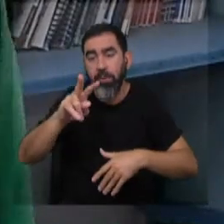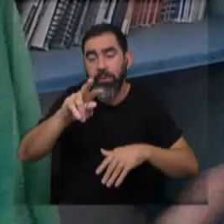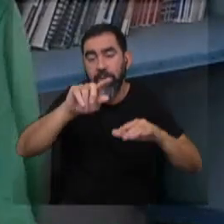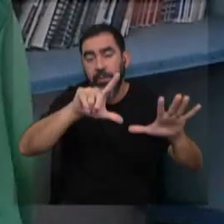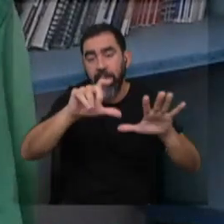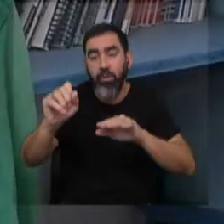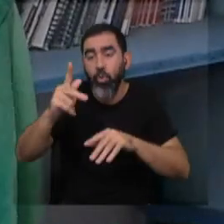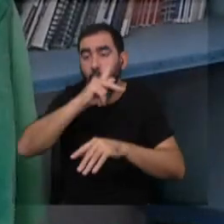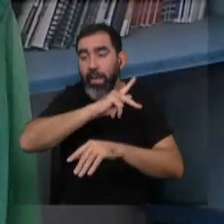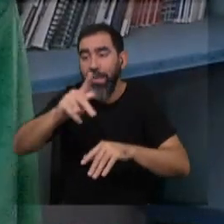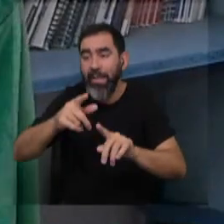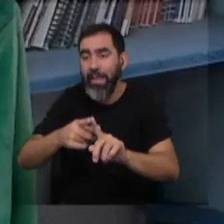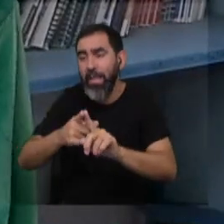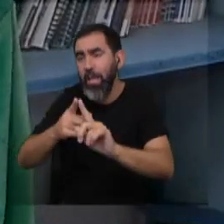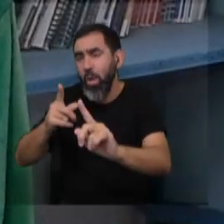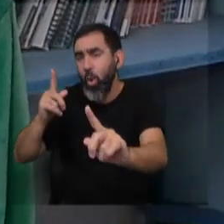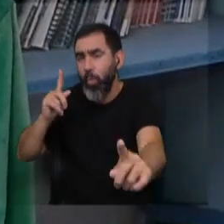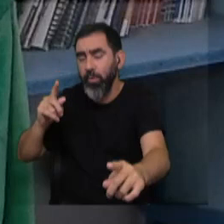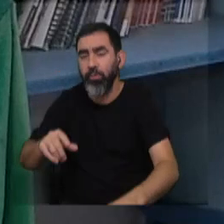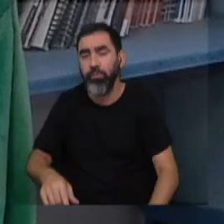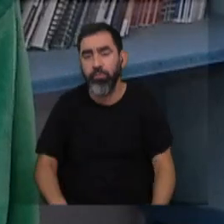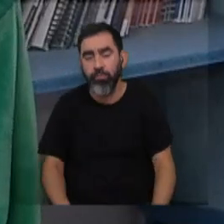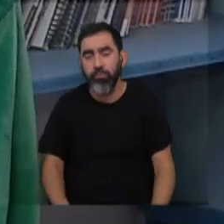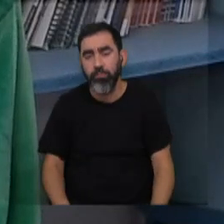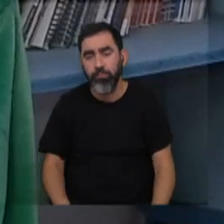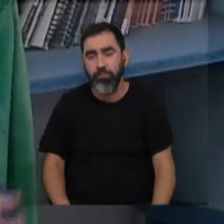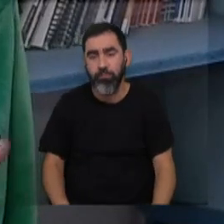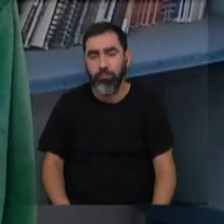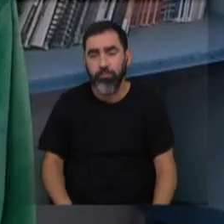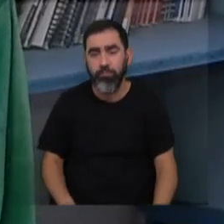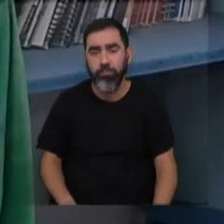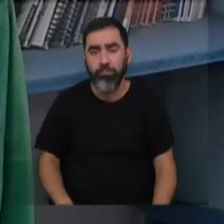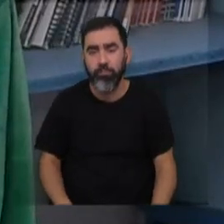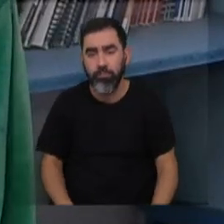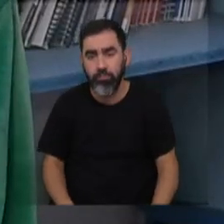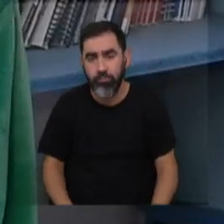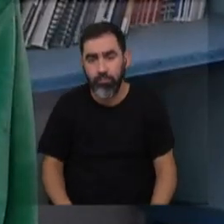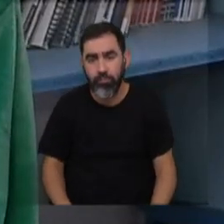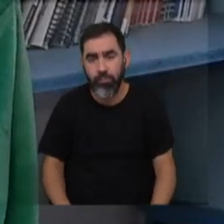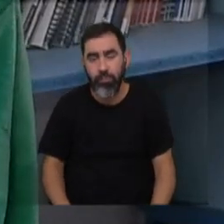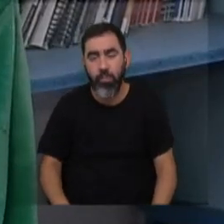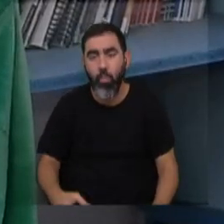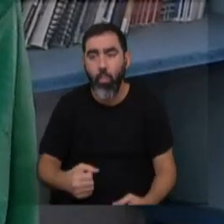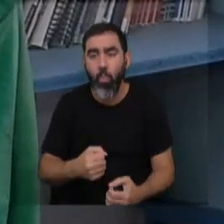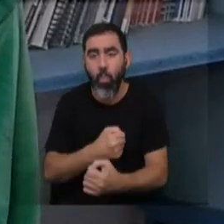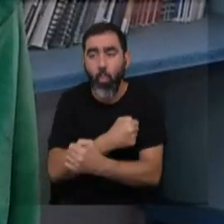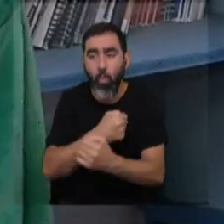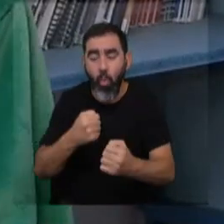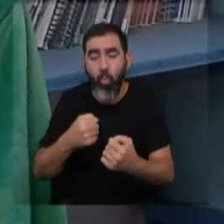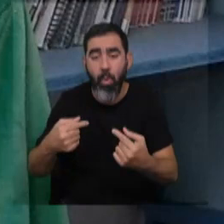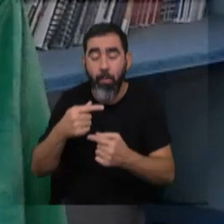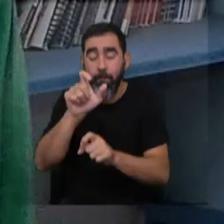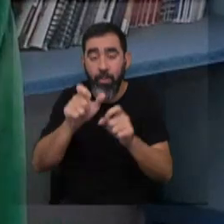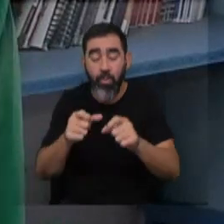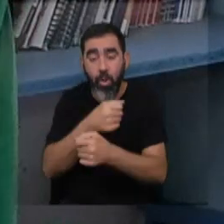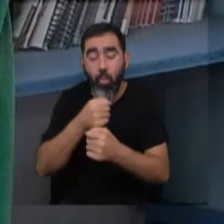2.743 kilómetros de largo, o sea, es un muro realmente grande y que está totalmente lleno de minas antitanques y antipersonas. Y